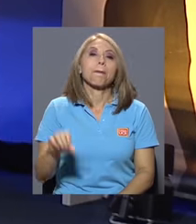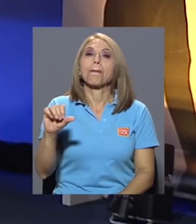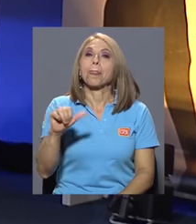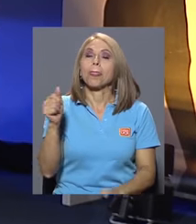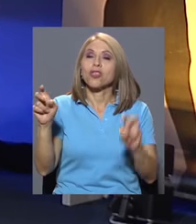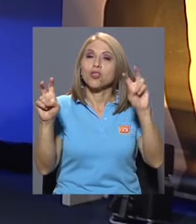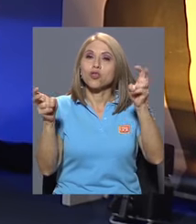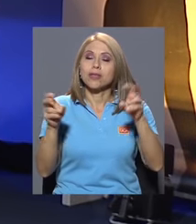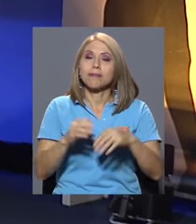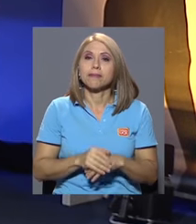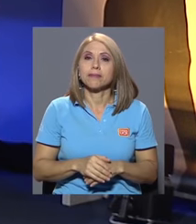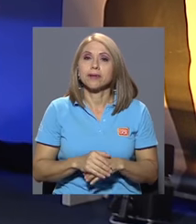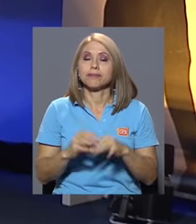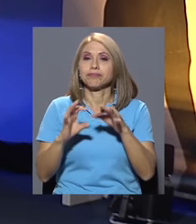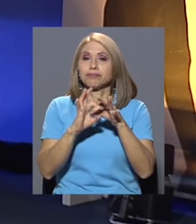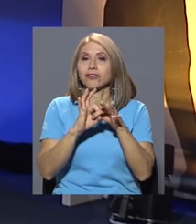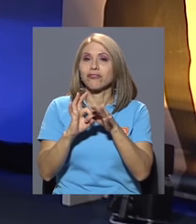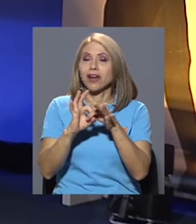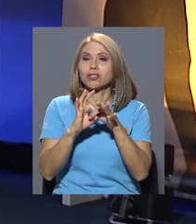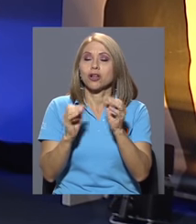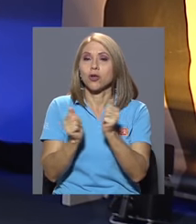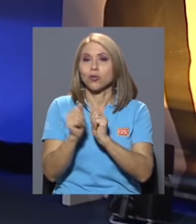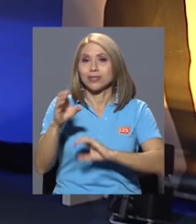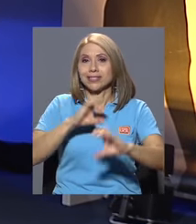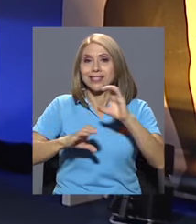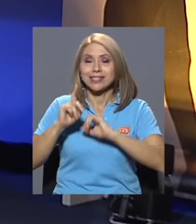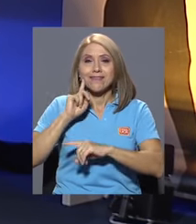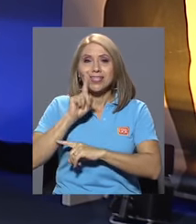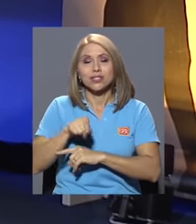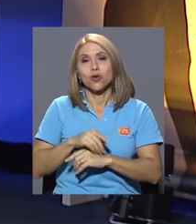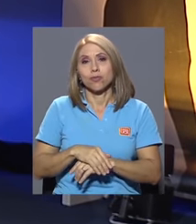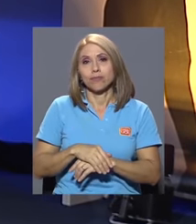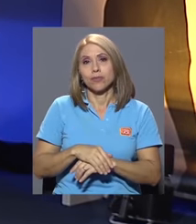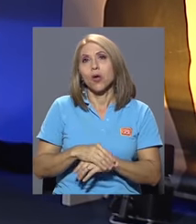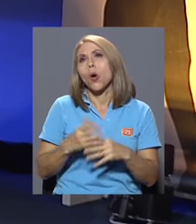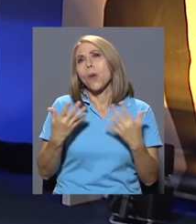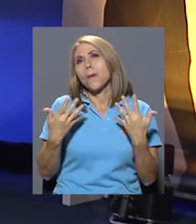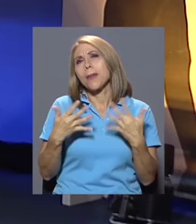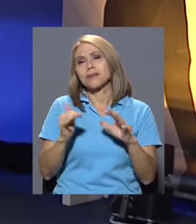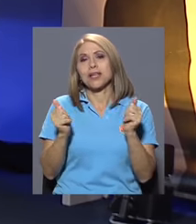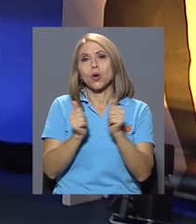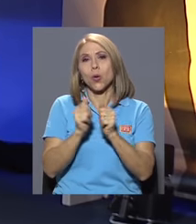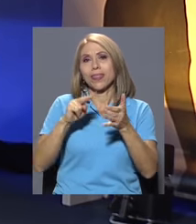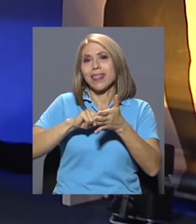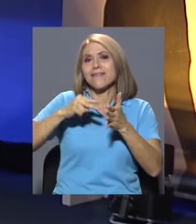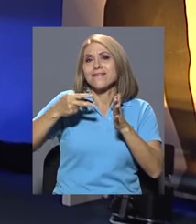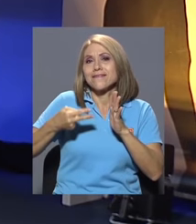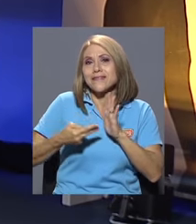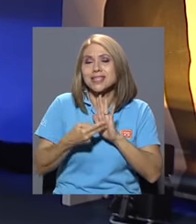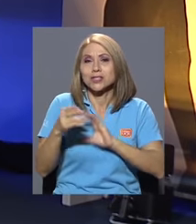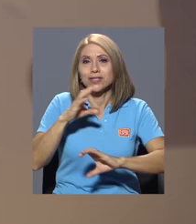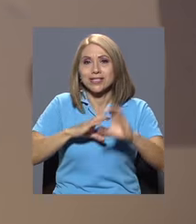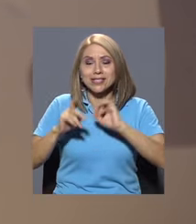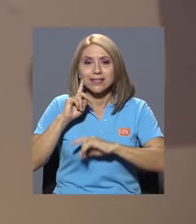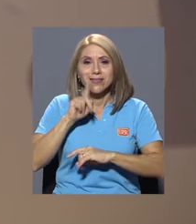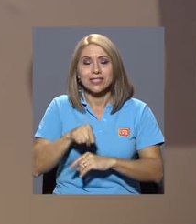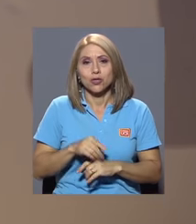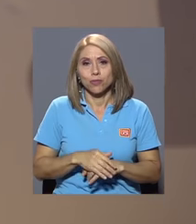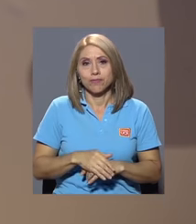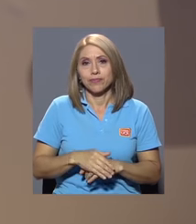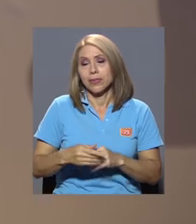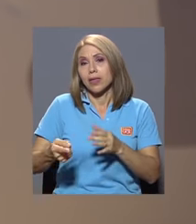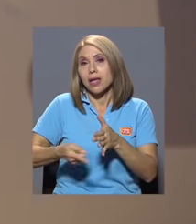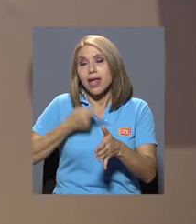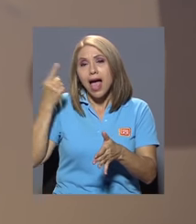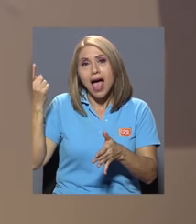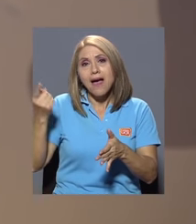Otro tema relacionado con la ciencia ficción, o más bien con la definición de ciencia ficción, es que a